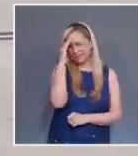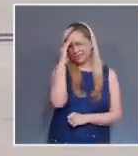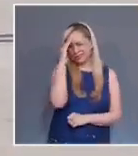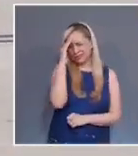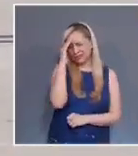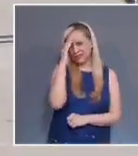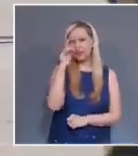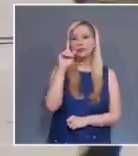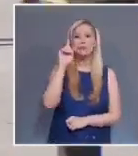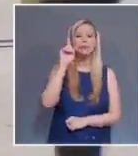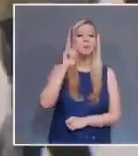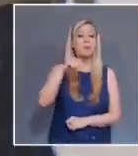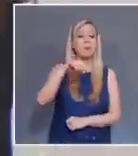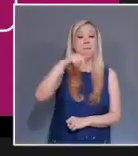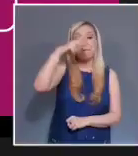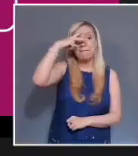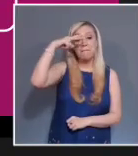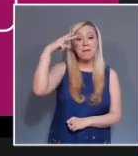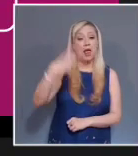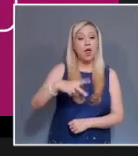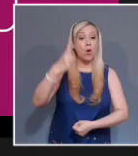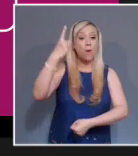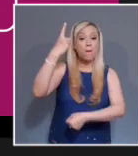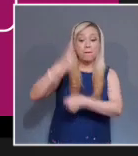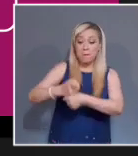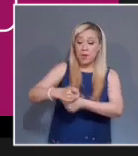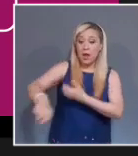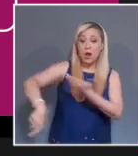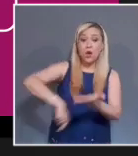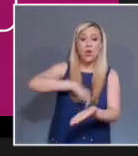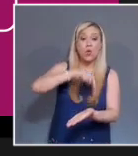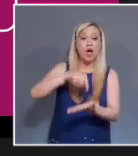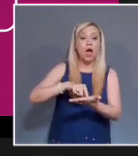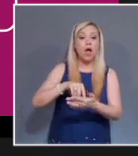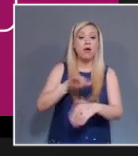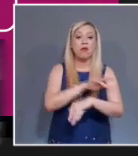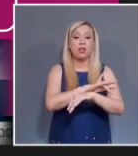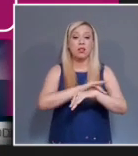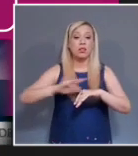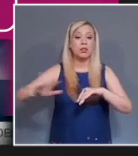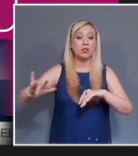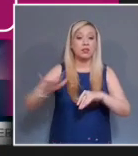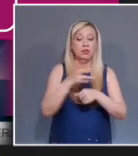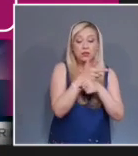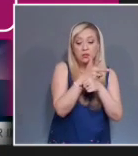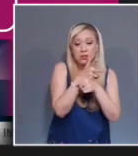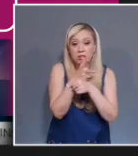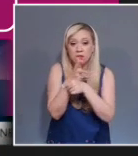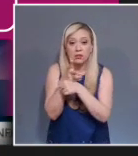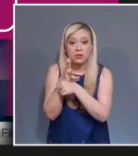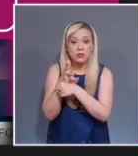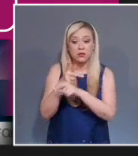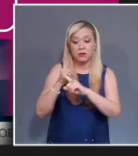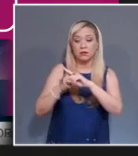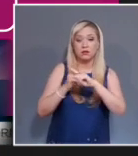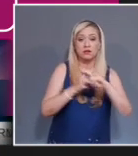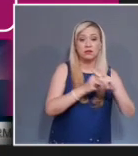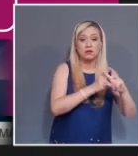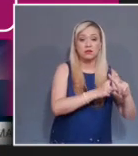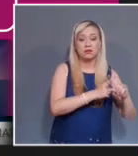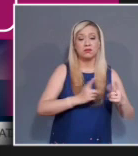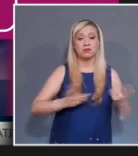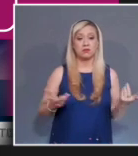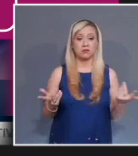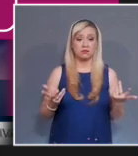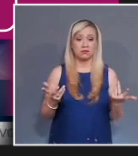y violencia sexual infantil. El 49.7% de nuestros niños, no estamos hablando de adultos, sufren